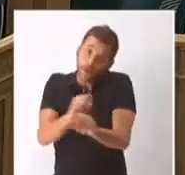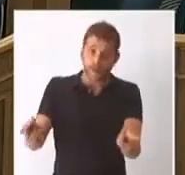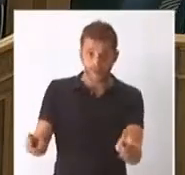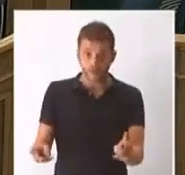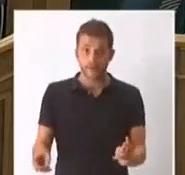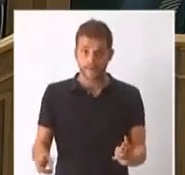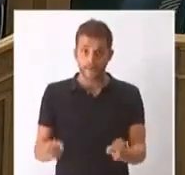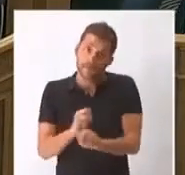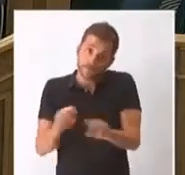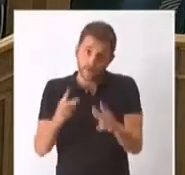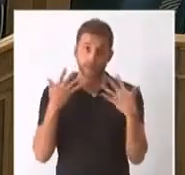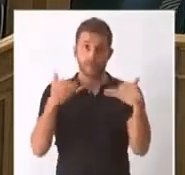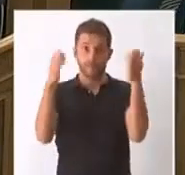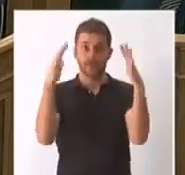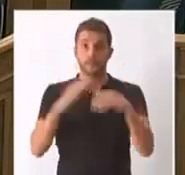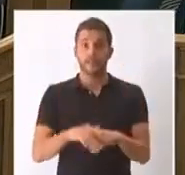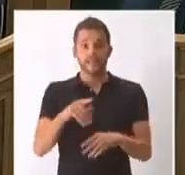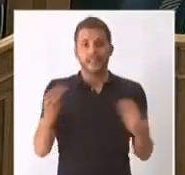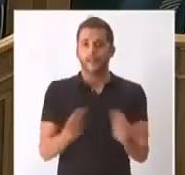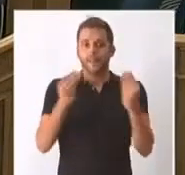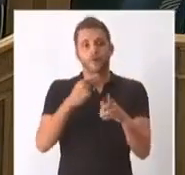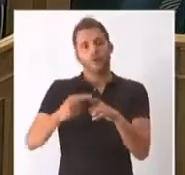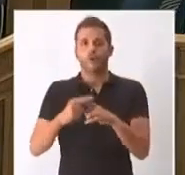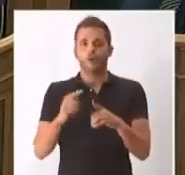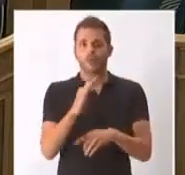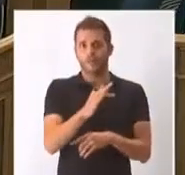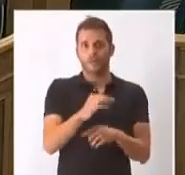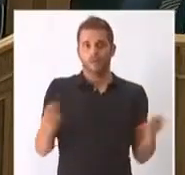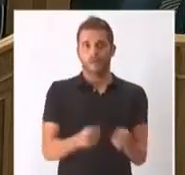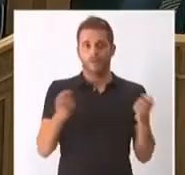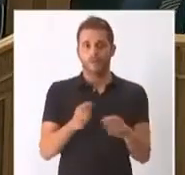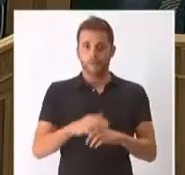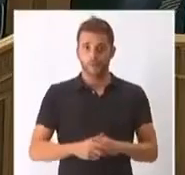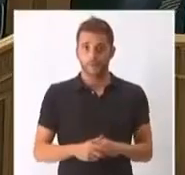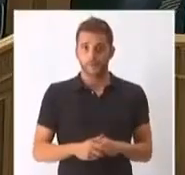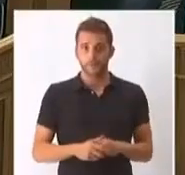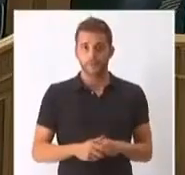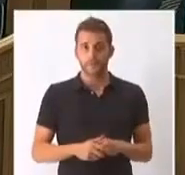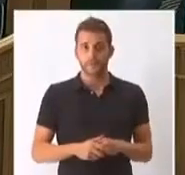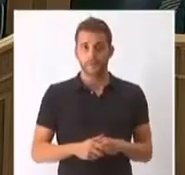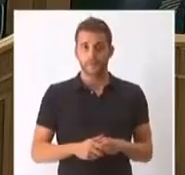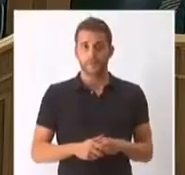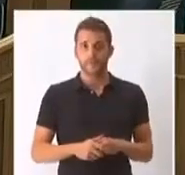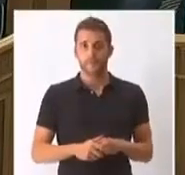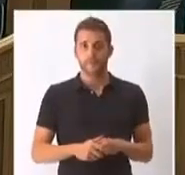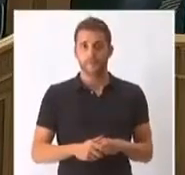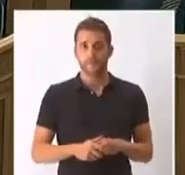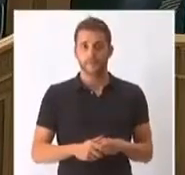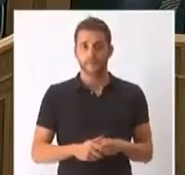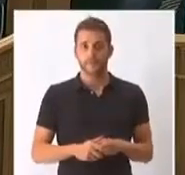peores es mejor anunciar a dos bueno la ley